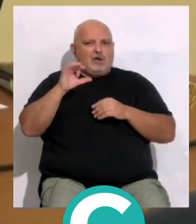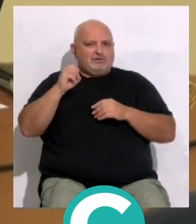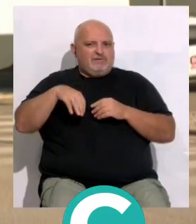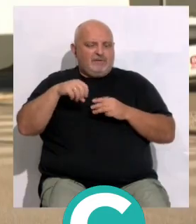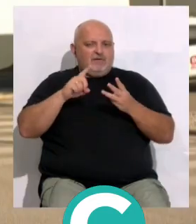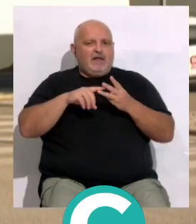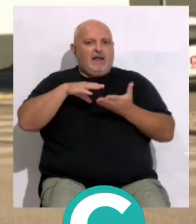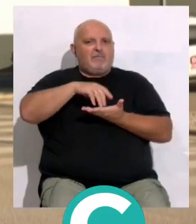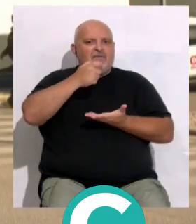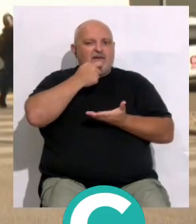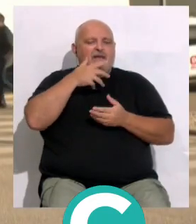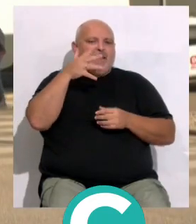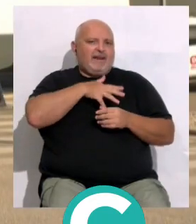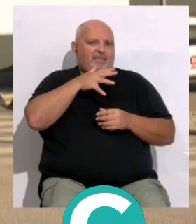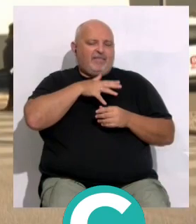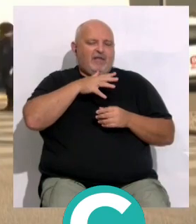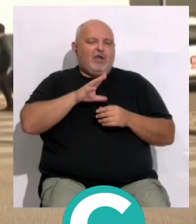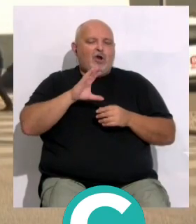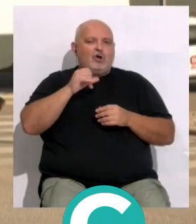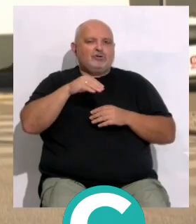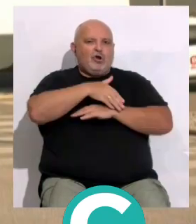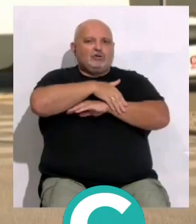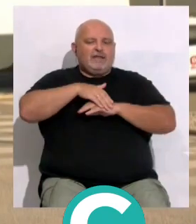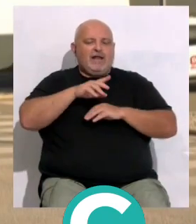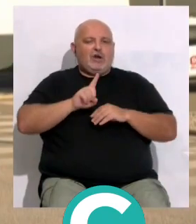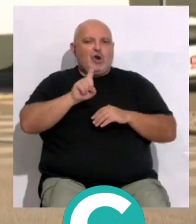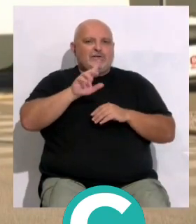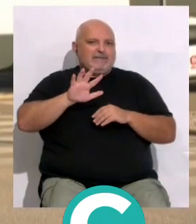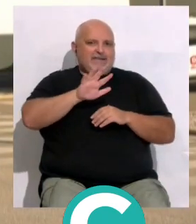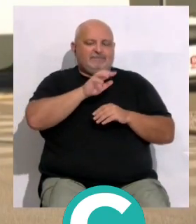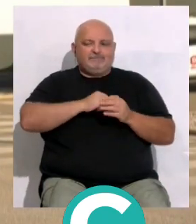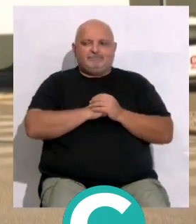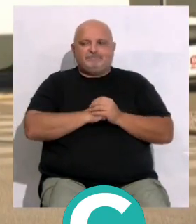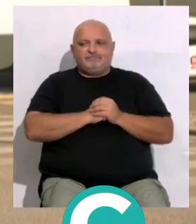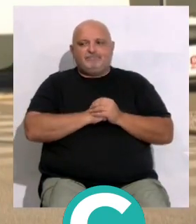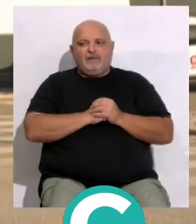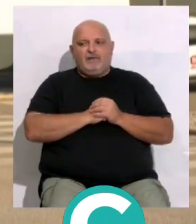en el campo de Gibraltar y en Jerez, Costa Noroeste y Sierra de Cádiz.